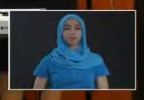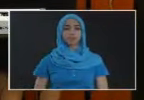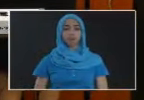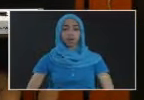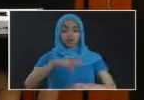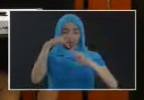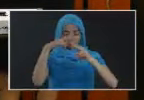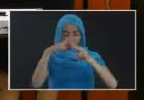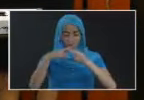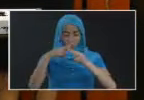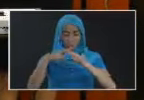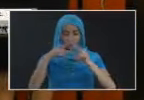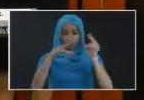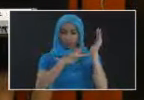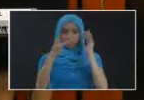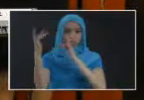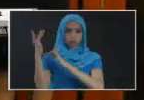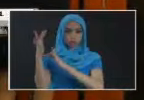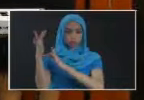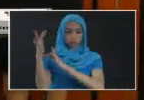En el nombre de Jesús,